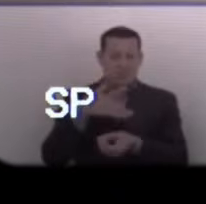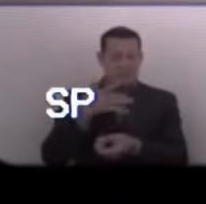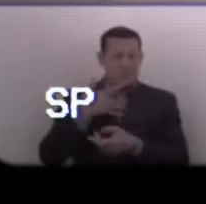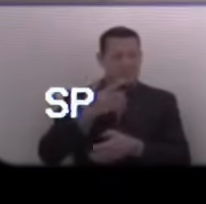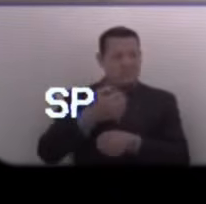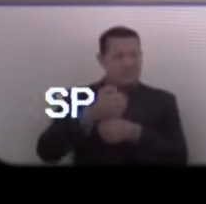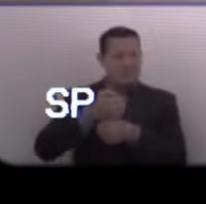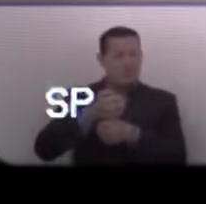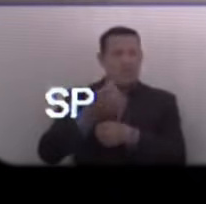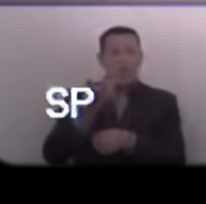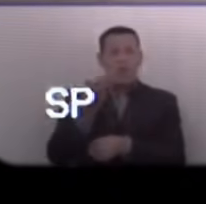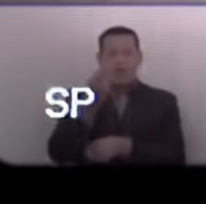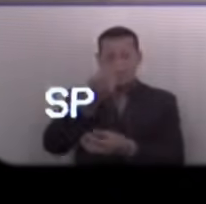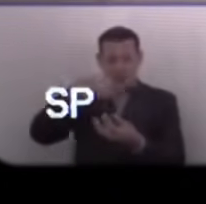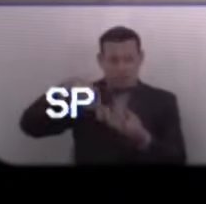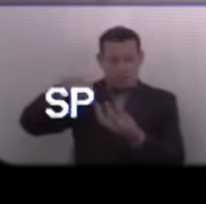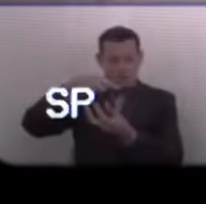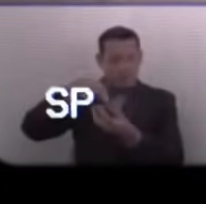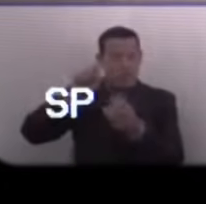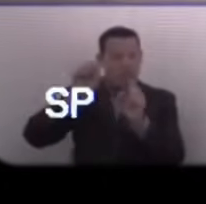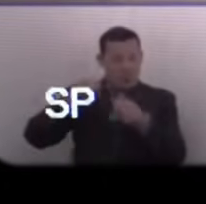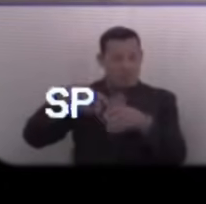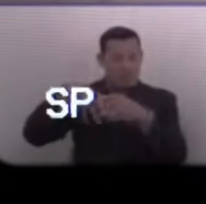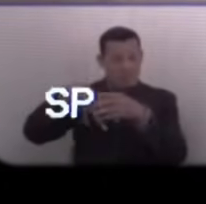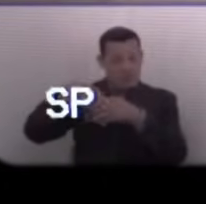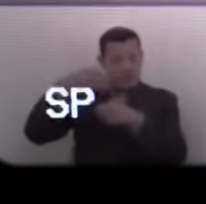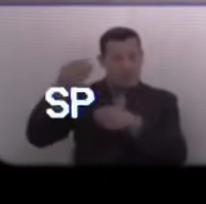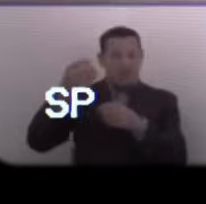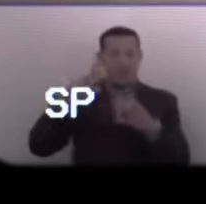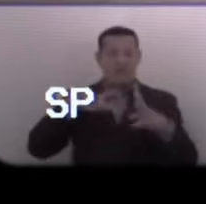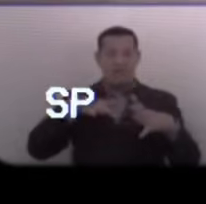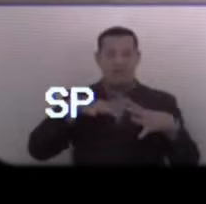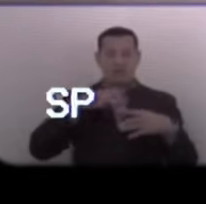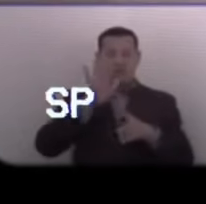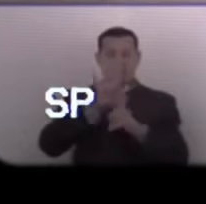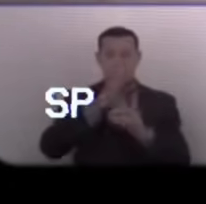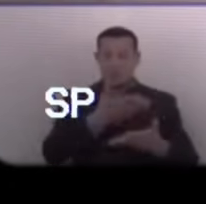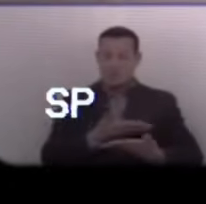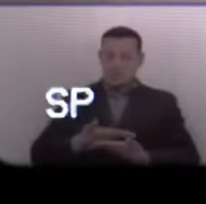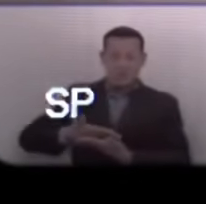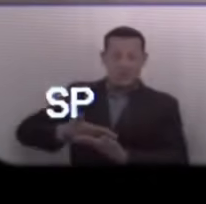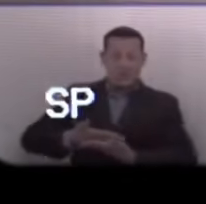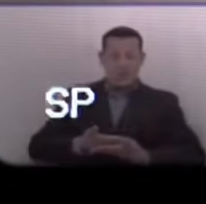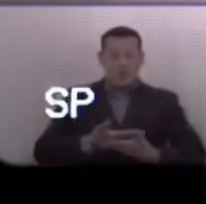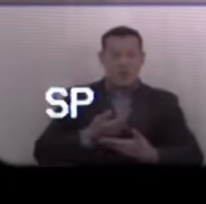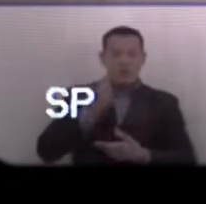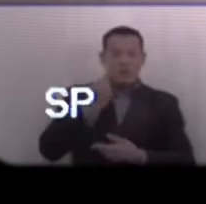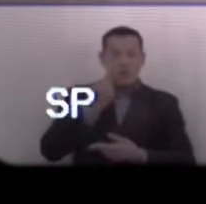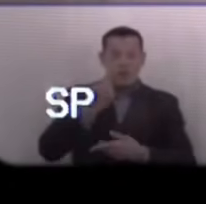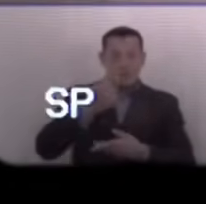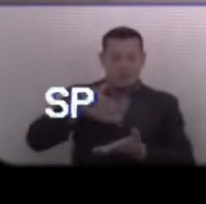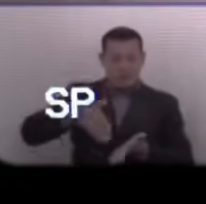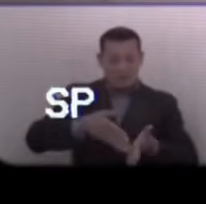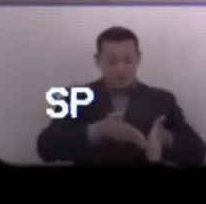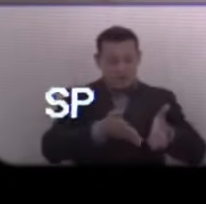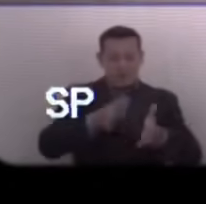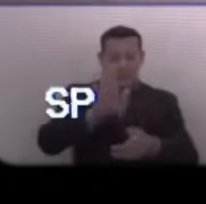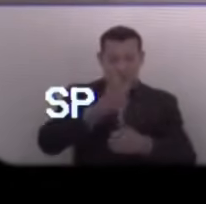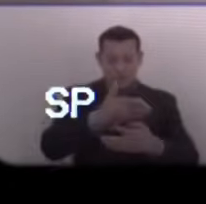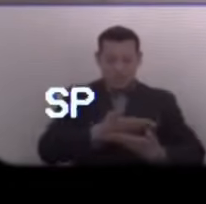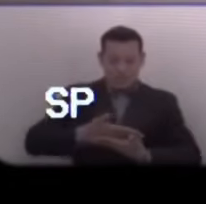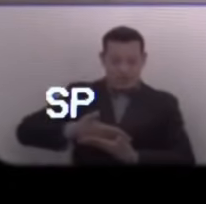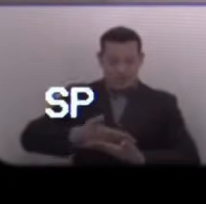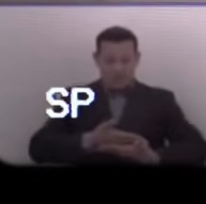¿Cuántos de ustedes no pudieron salir con su familia, con sus hijos, incluso ver a sus hijos jugar en las calles de